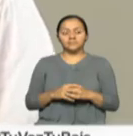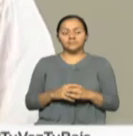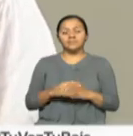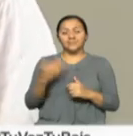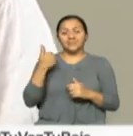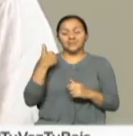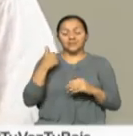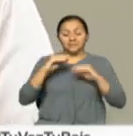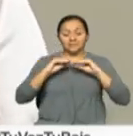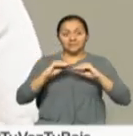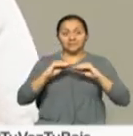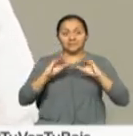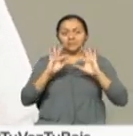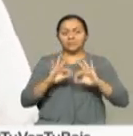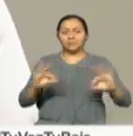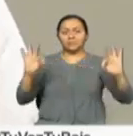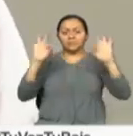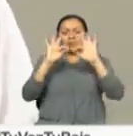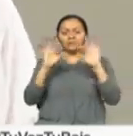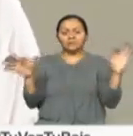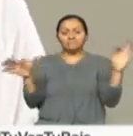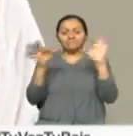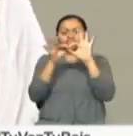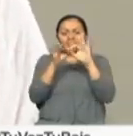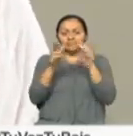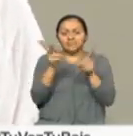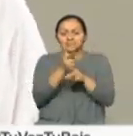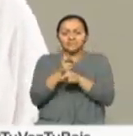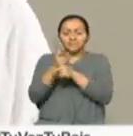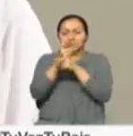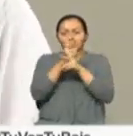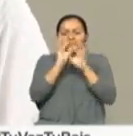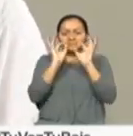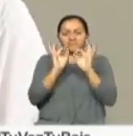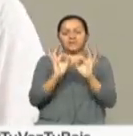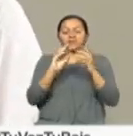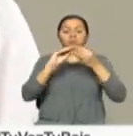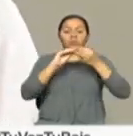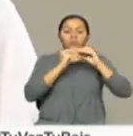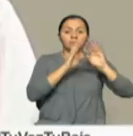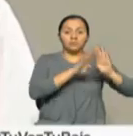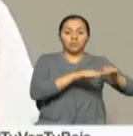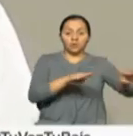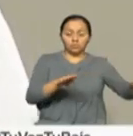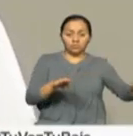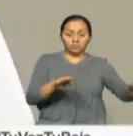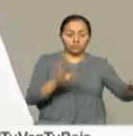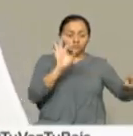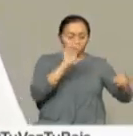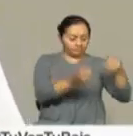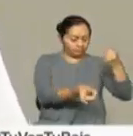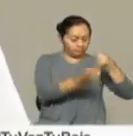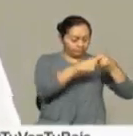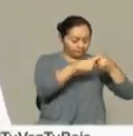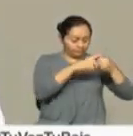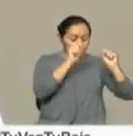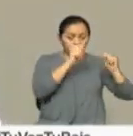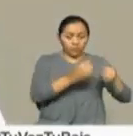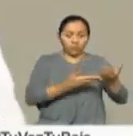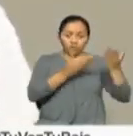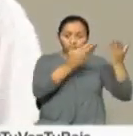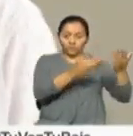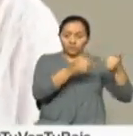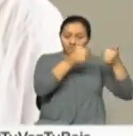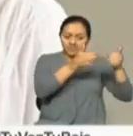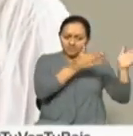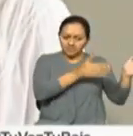Educativas que guarden el justo equilibrio, el número de estudiantes a los cuales se les pueda dar un